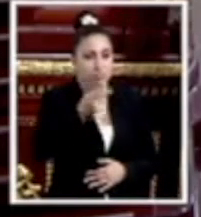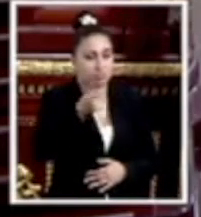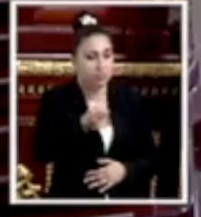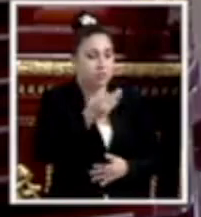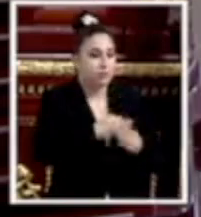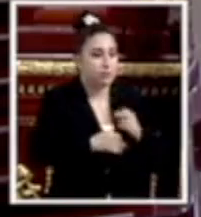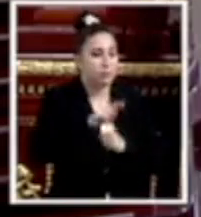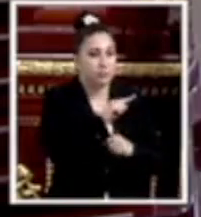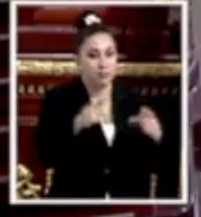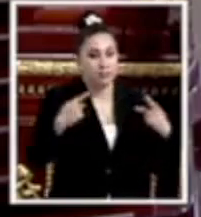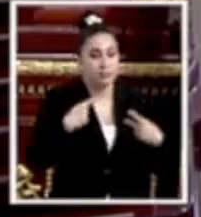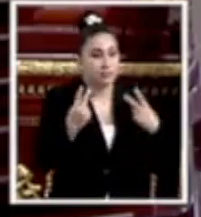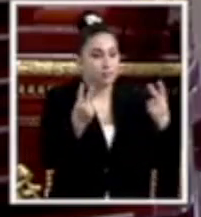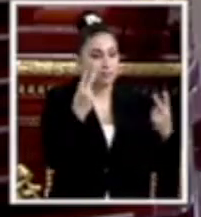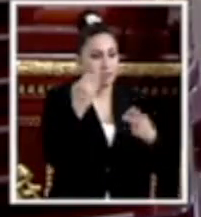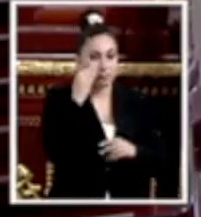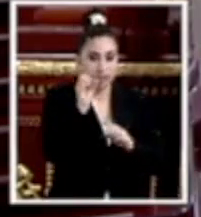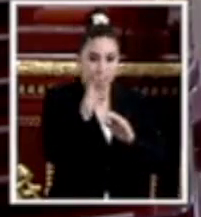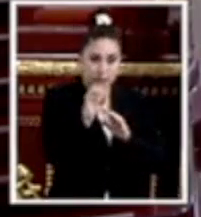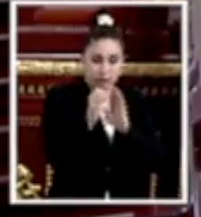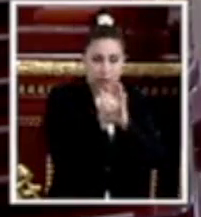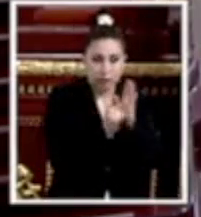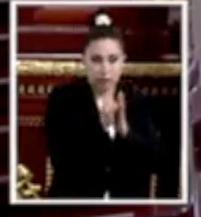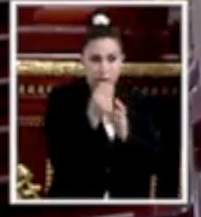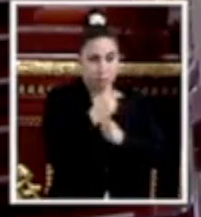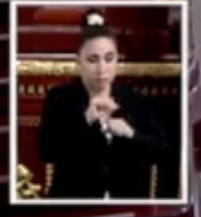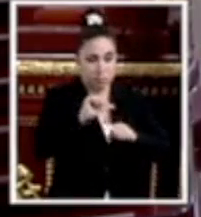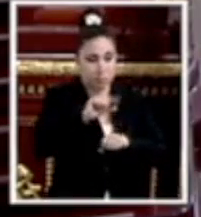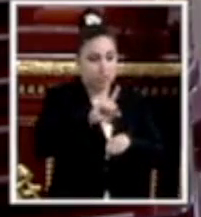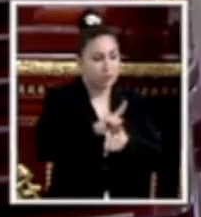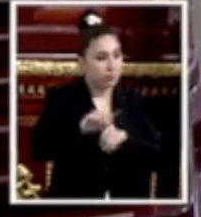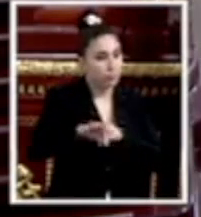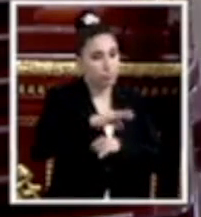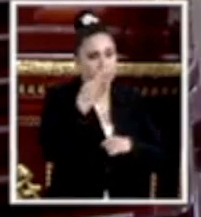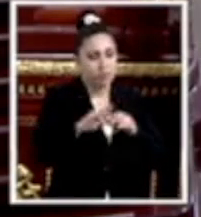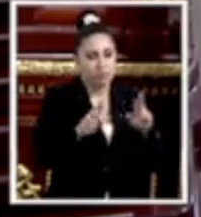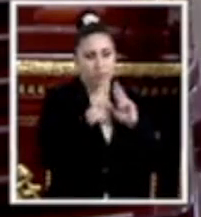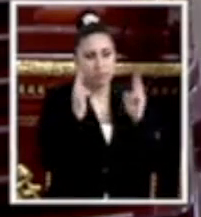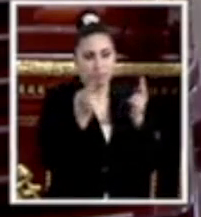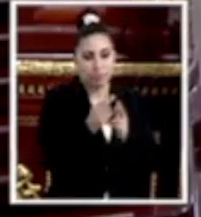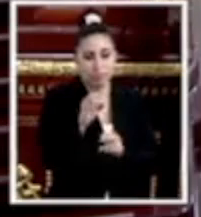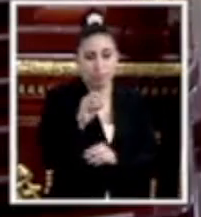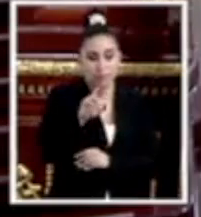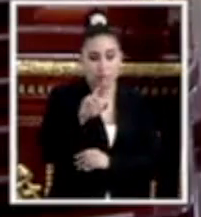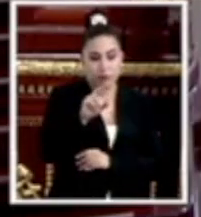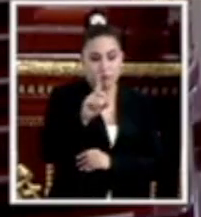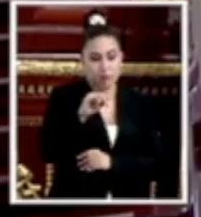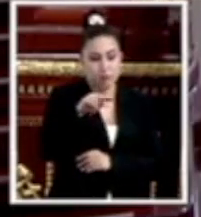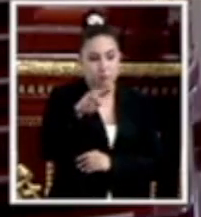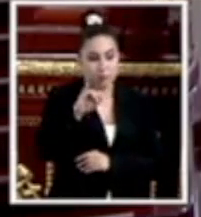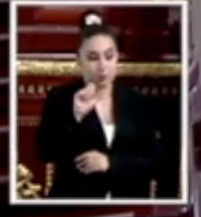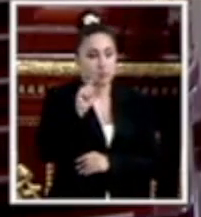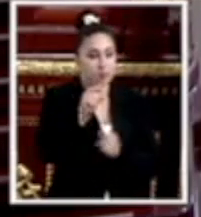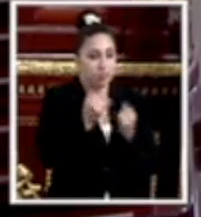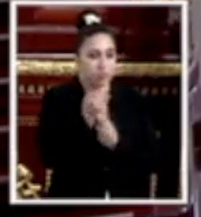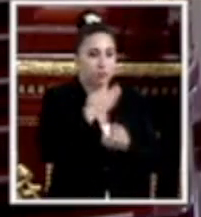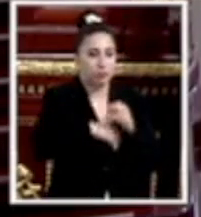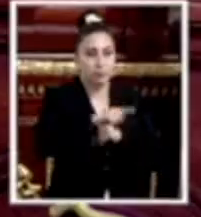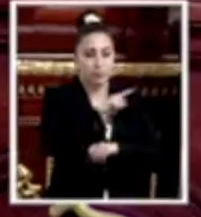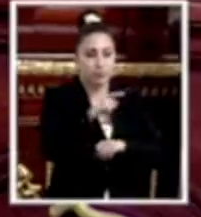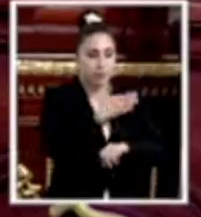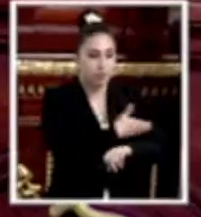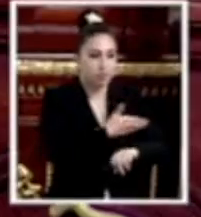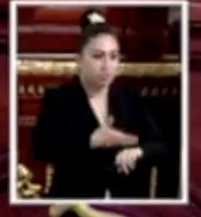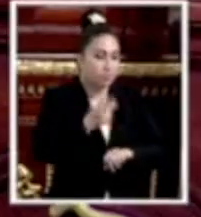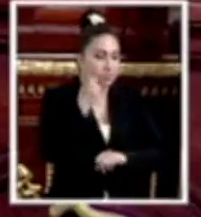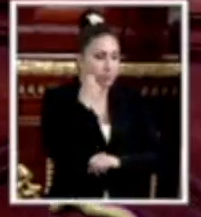nos sigue a distancia en esta última sesión ordinaria del primer año legislativo, así como a las y los compañeros legisladores y